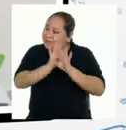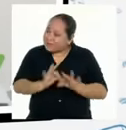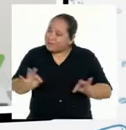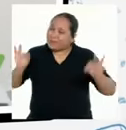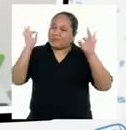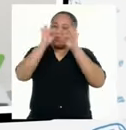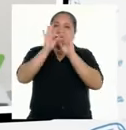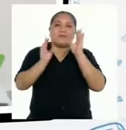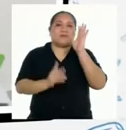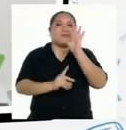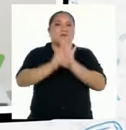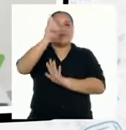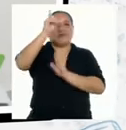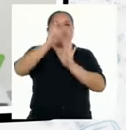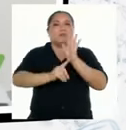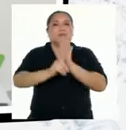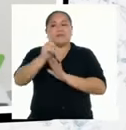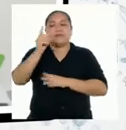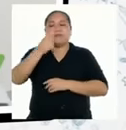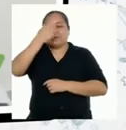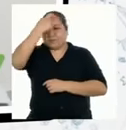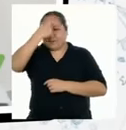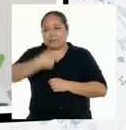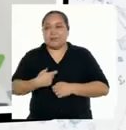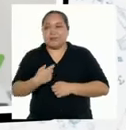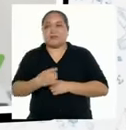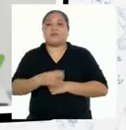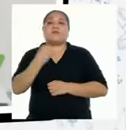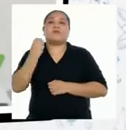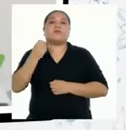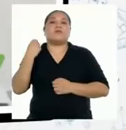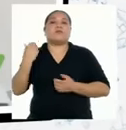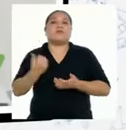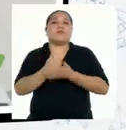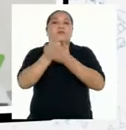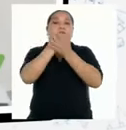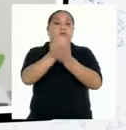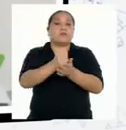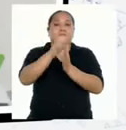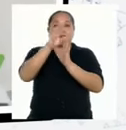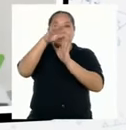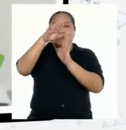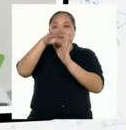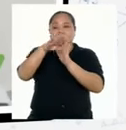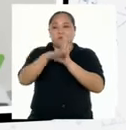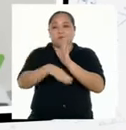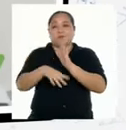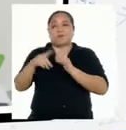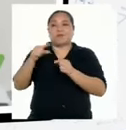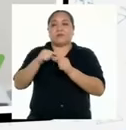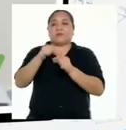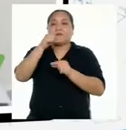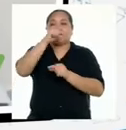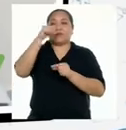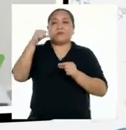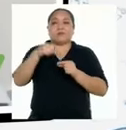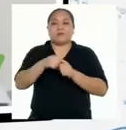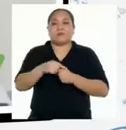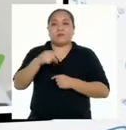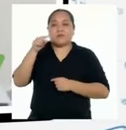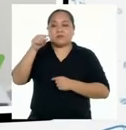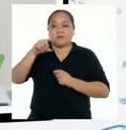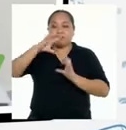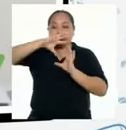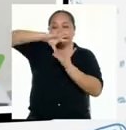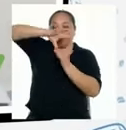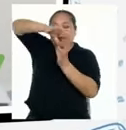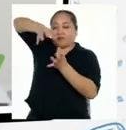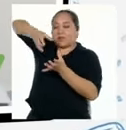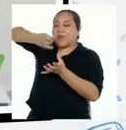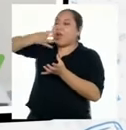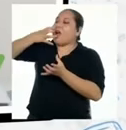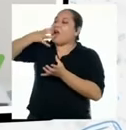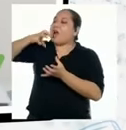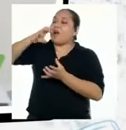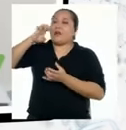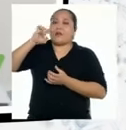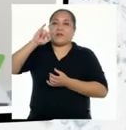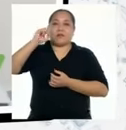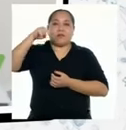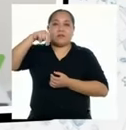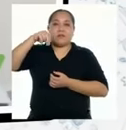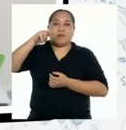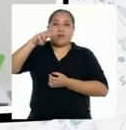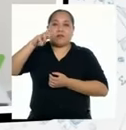para el desarrollo humano, ya que contribuyen a la disminución de los gases del efecto invernadero. También ayudan